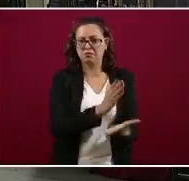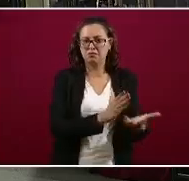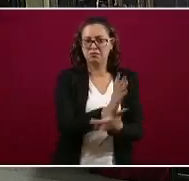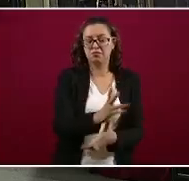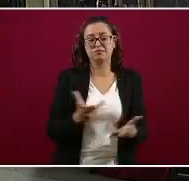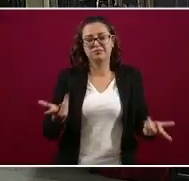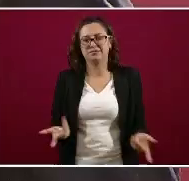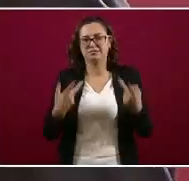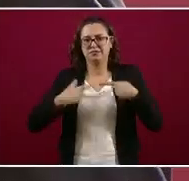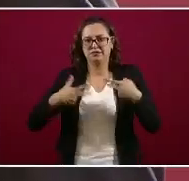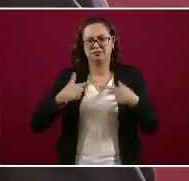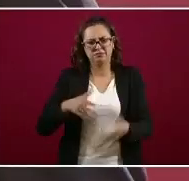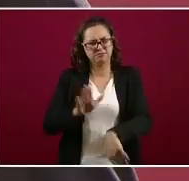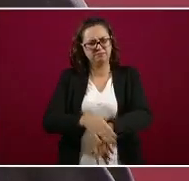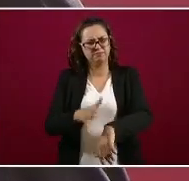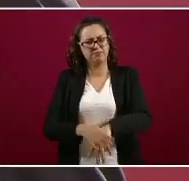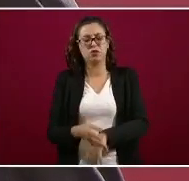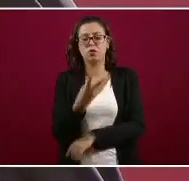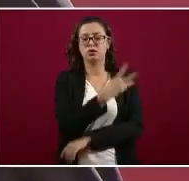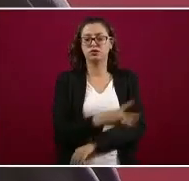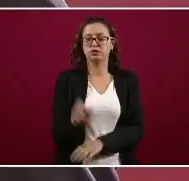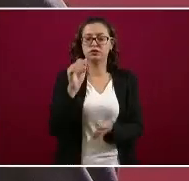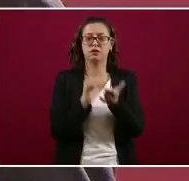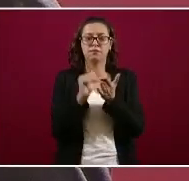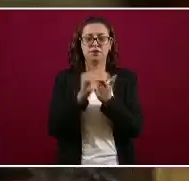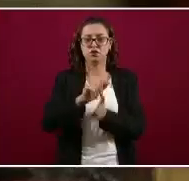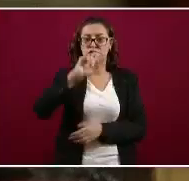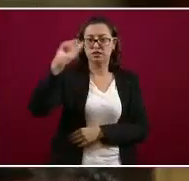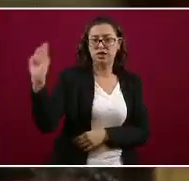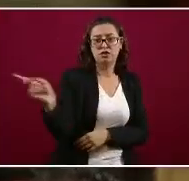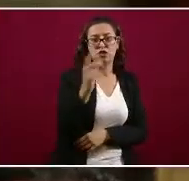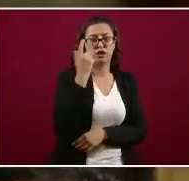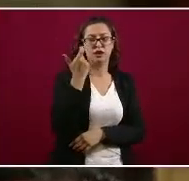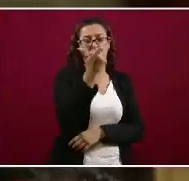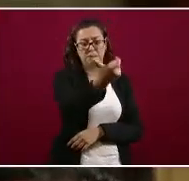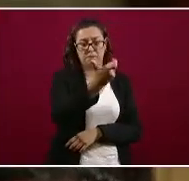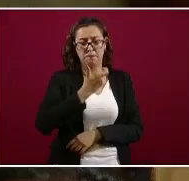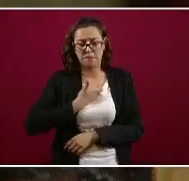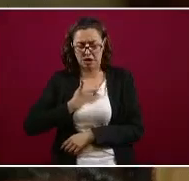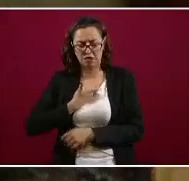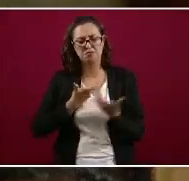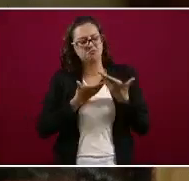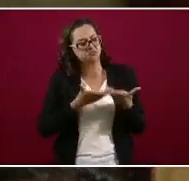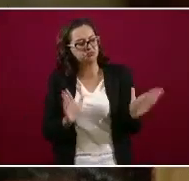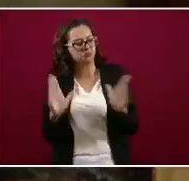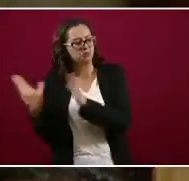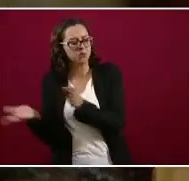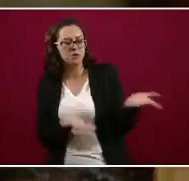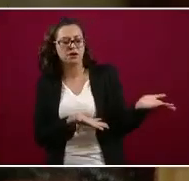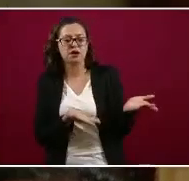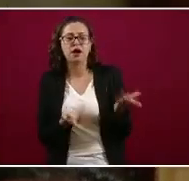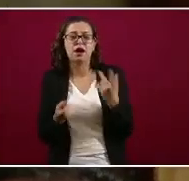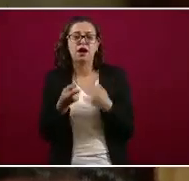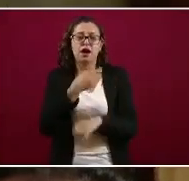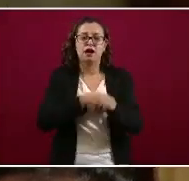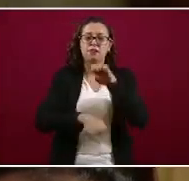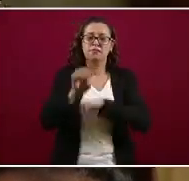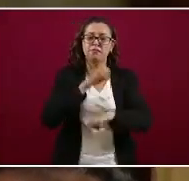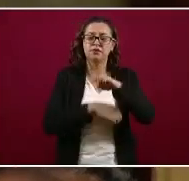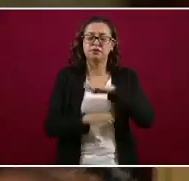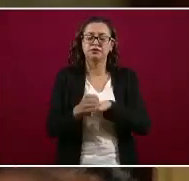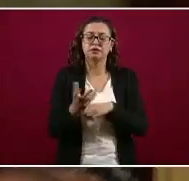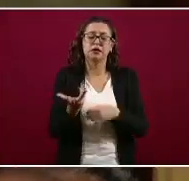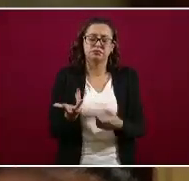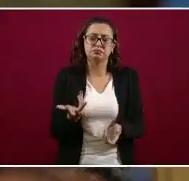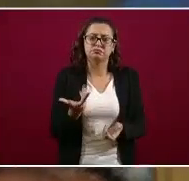indemnización de 450 millones de dólares para levantar el bloqueo y la empresa este